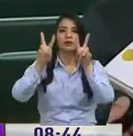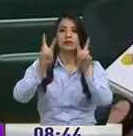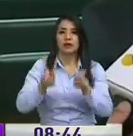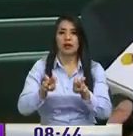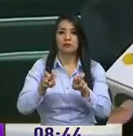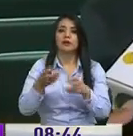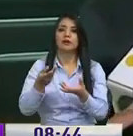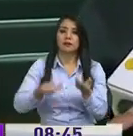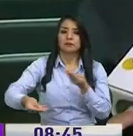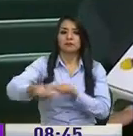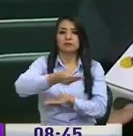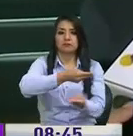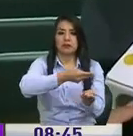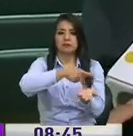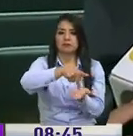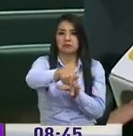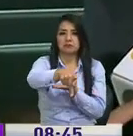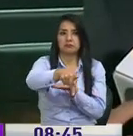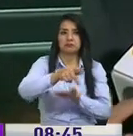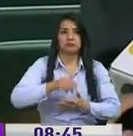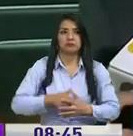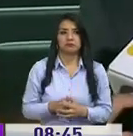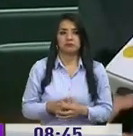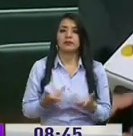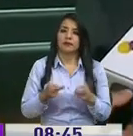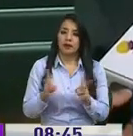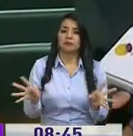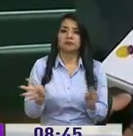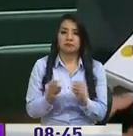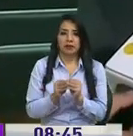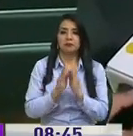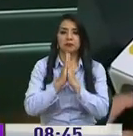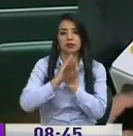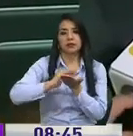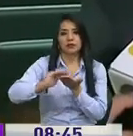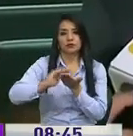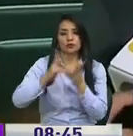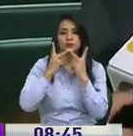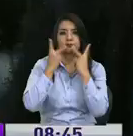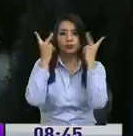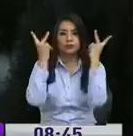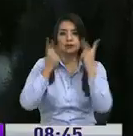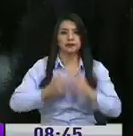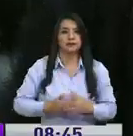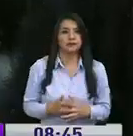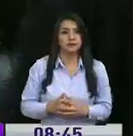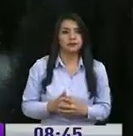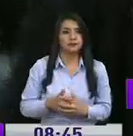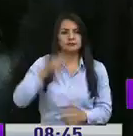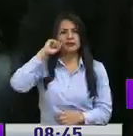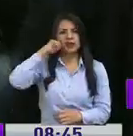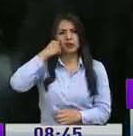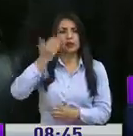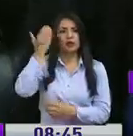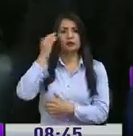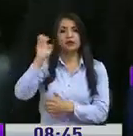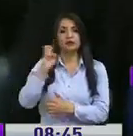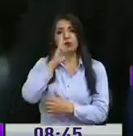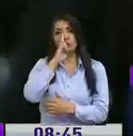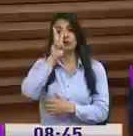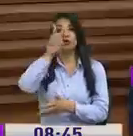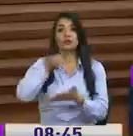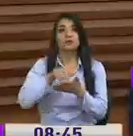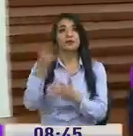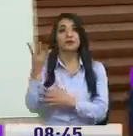integral, que viene incluida también las disculpas públicas. Así es. Recordemos que en junio del 2017,